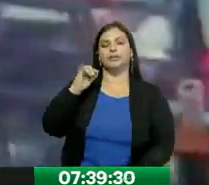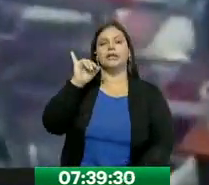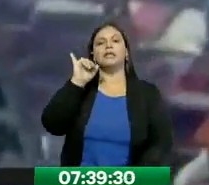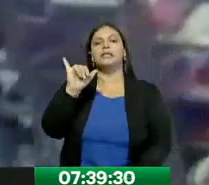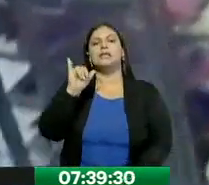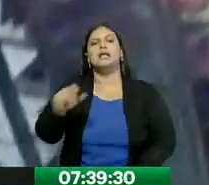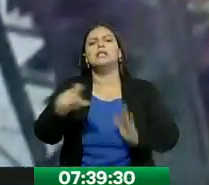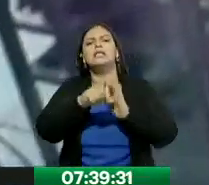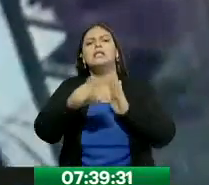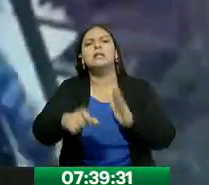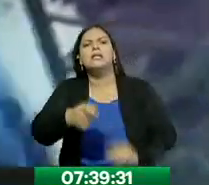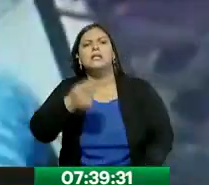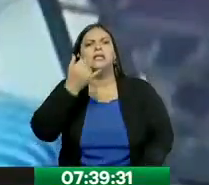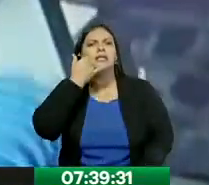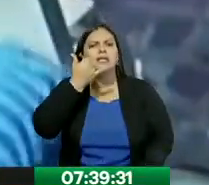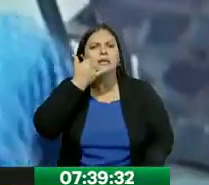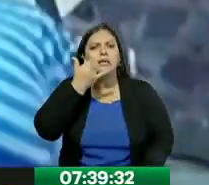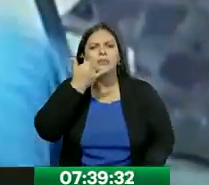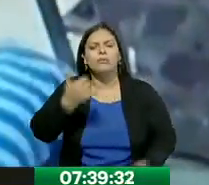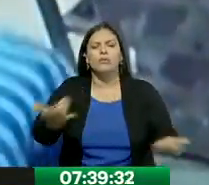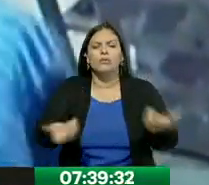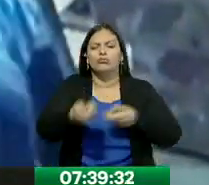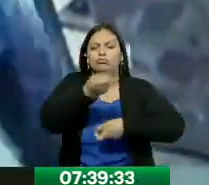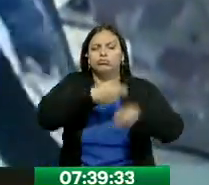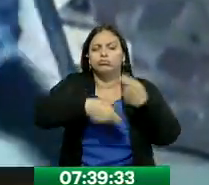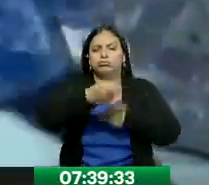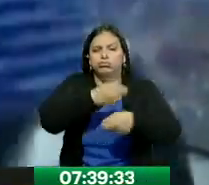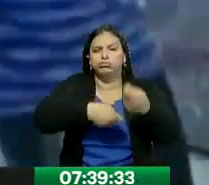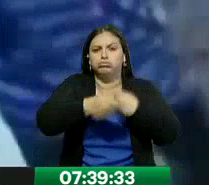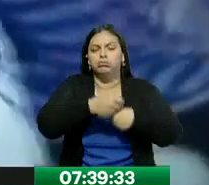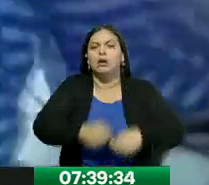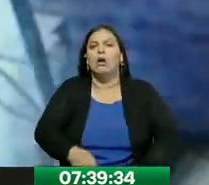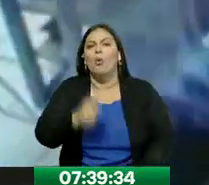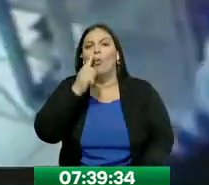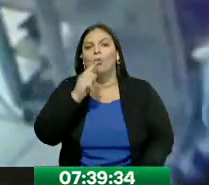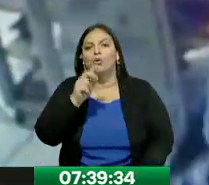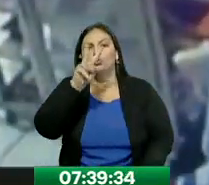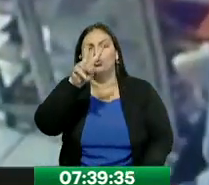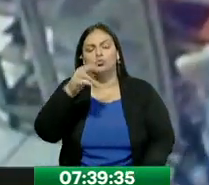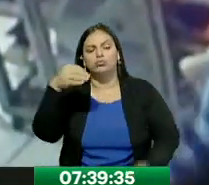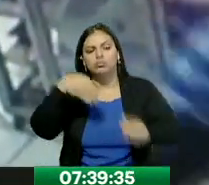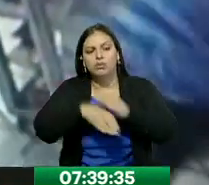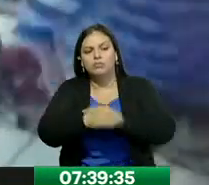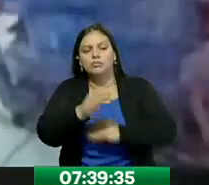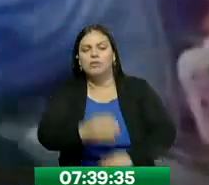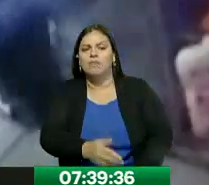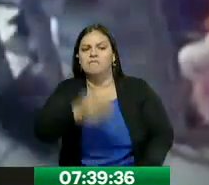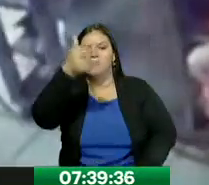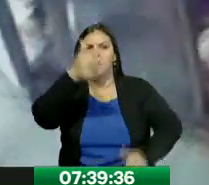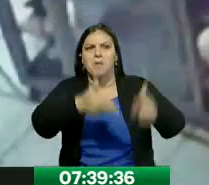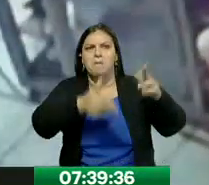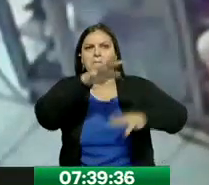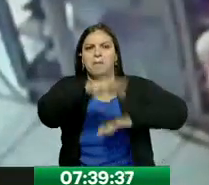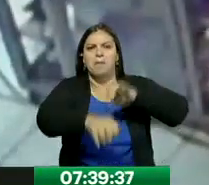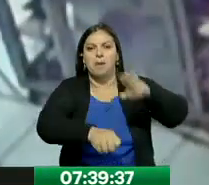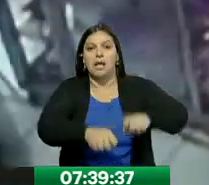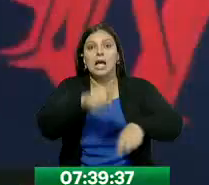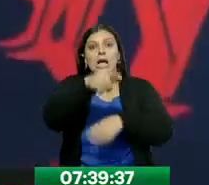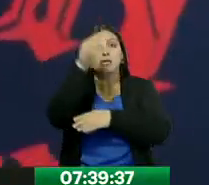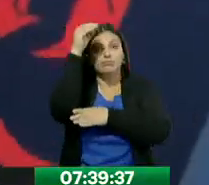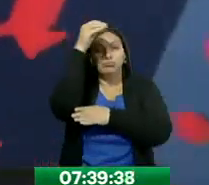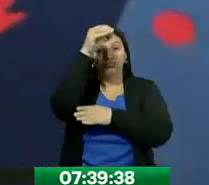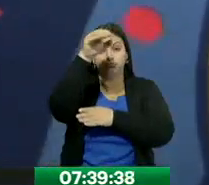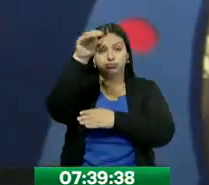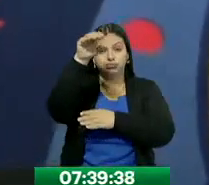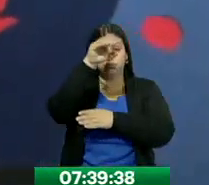en Puerto Viejo, capital de la provincia de Manabí. La cámara de seguridad logró captar toda la operación delictiva.